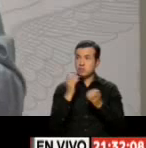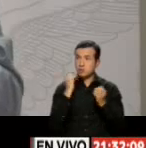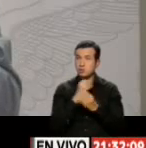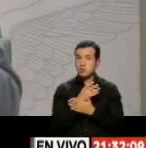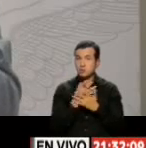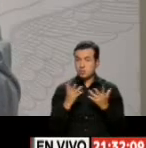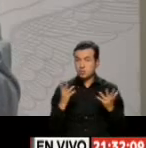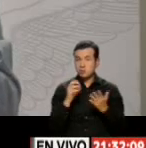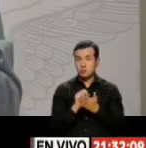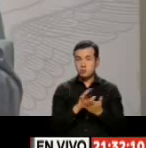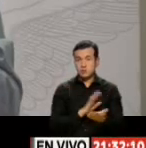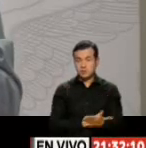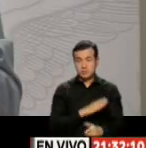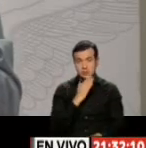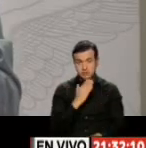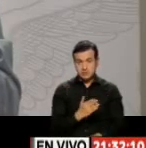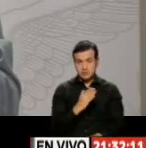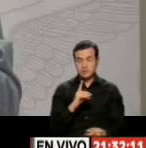socialización del proyecto.